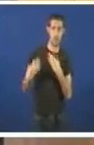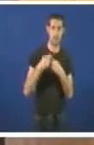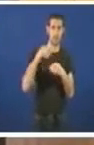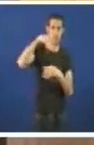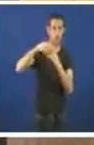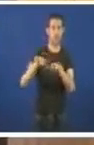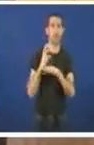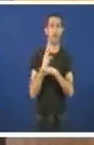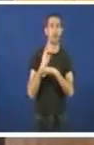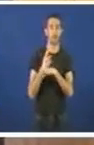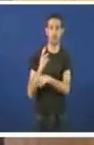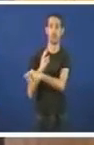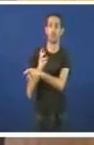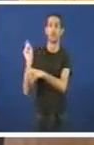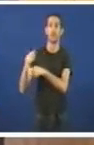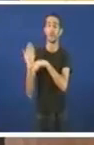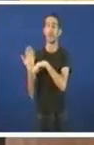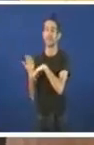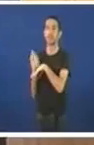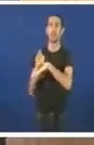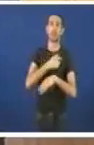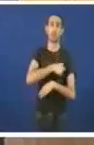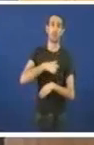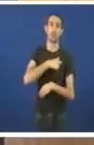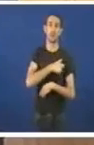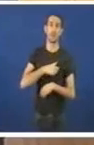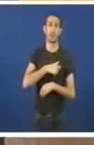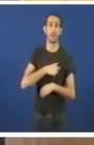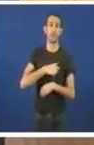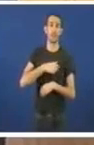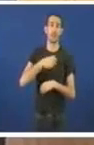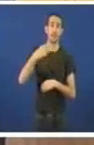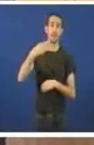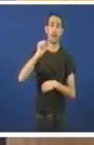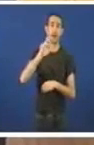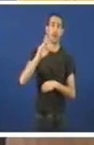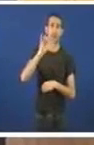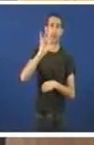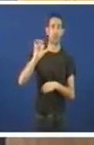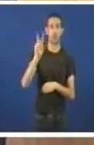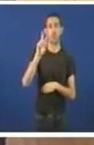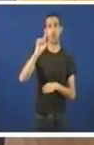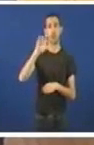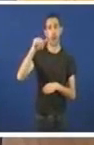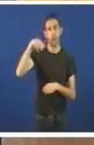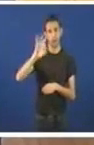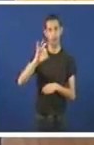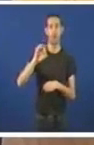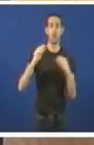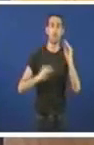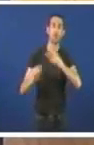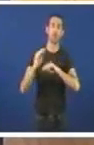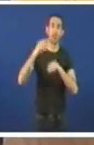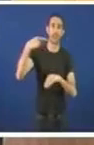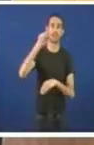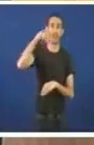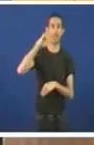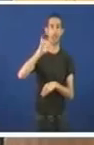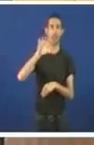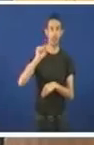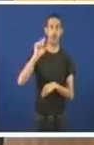Son representantes dos comités de Barreras, de Vulcano, de Isolus Naval, de Montaxes Cancela, de Paulino Freire,